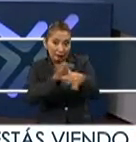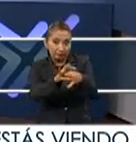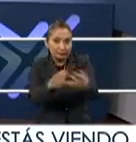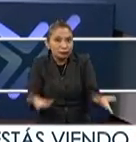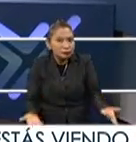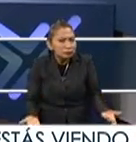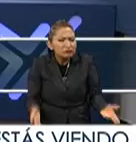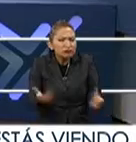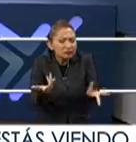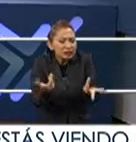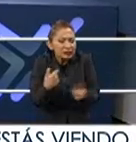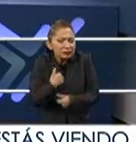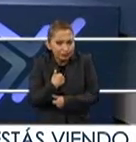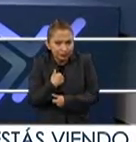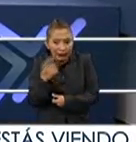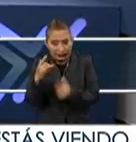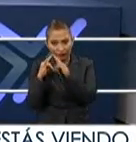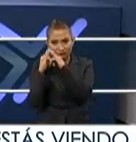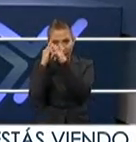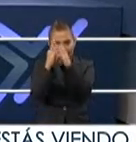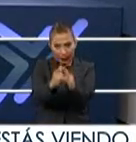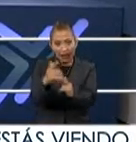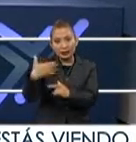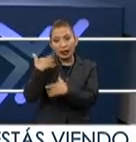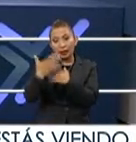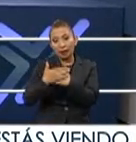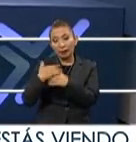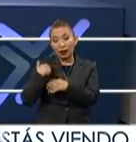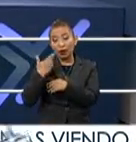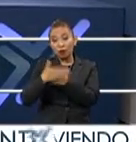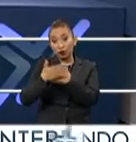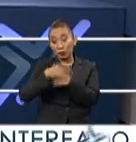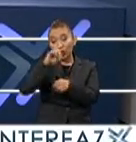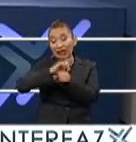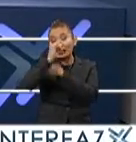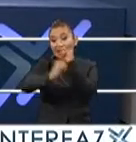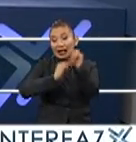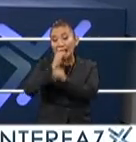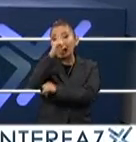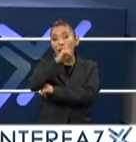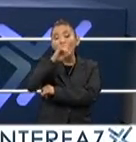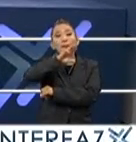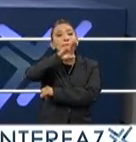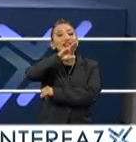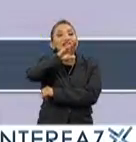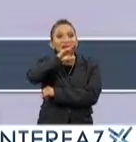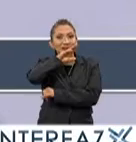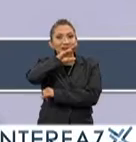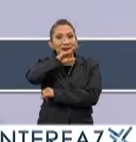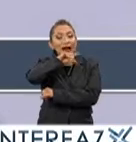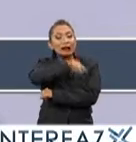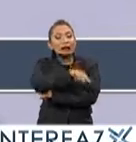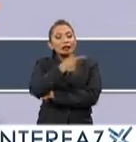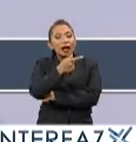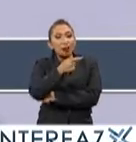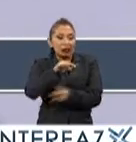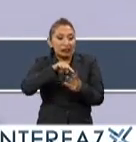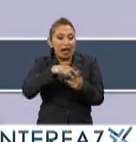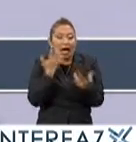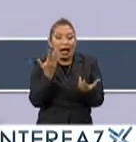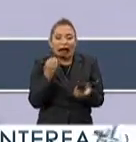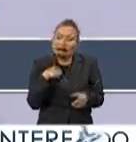Entonces, esta feria se va a llevar en el marco del Día Internacional de la Lengua Materna, y entonces es un